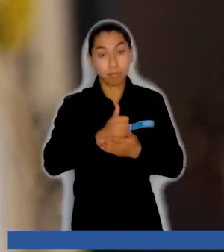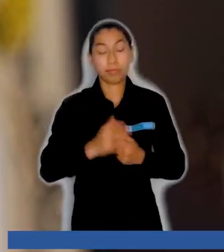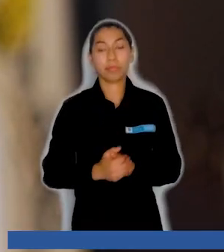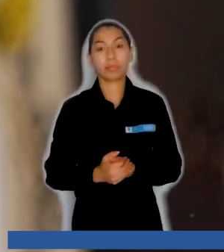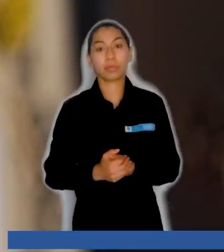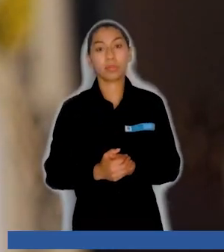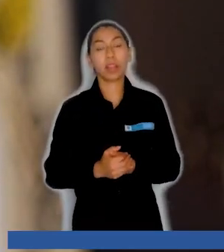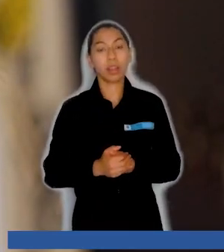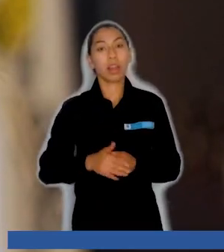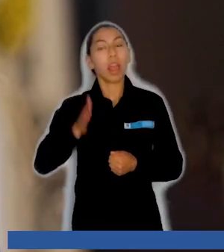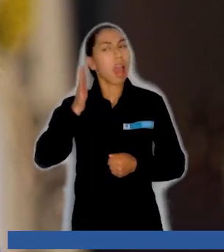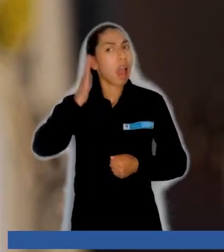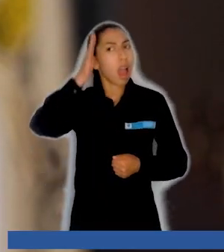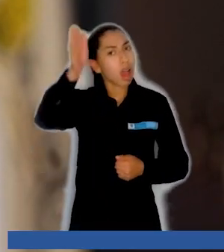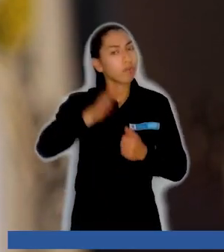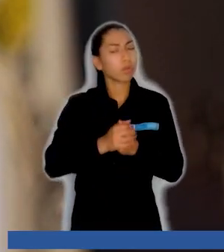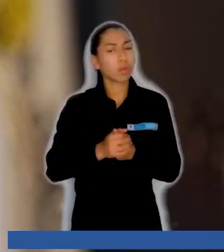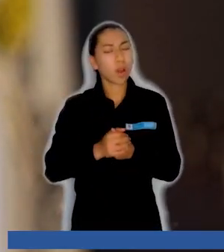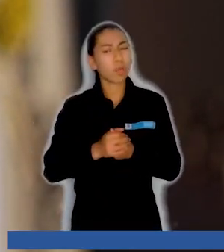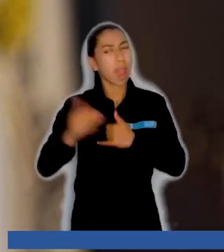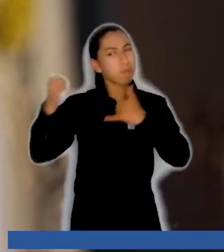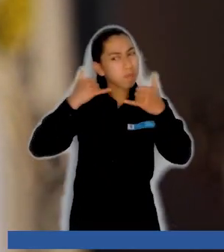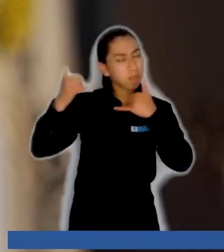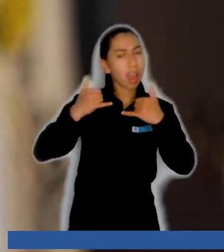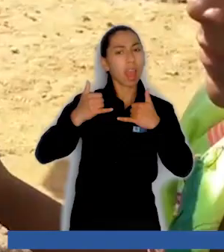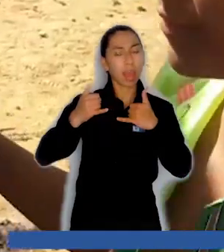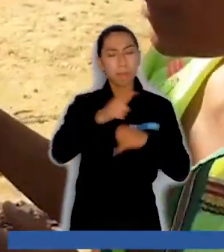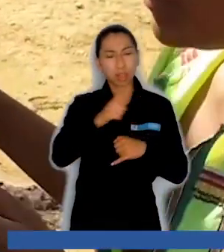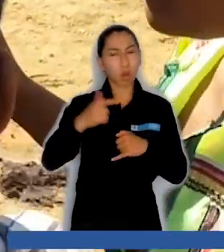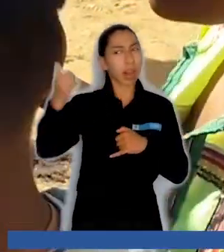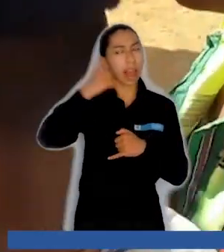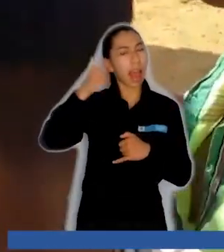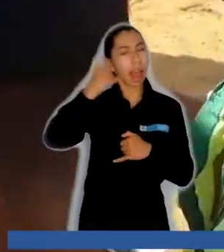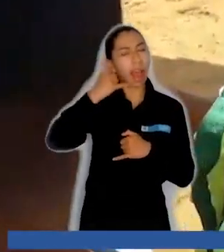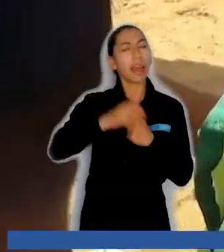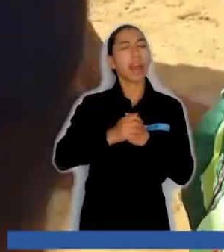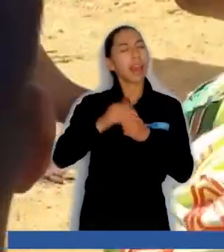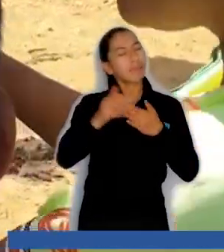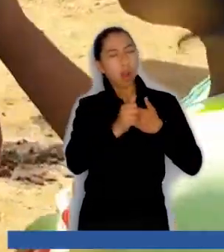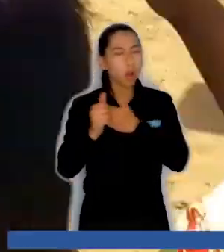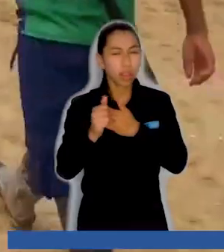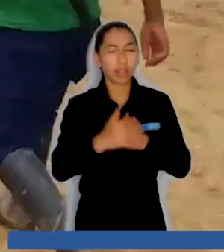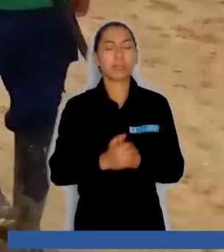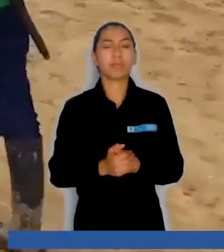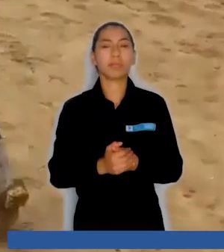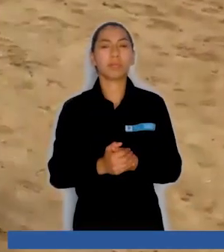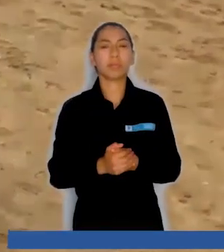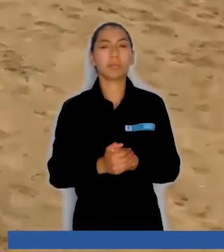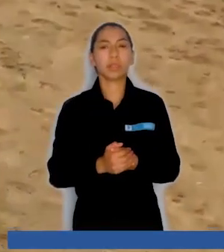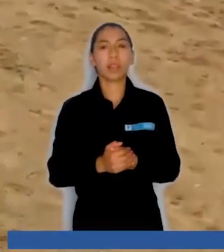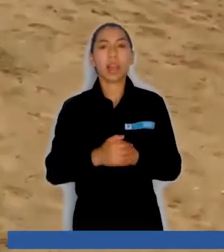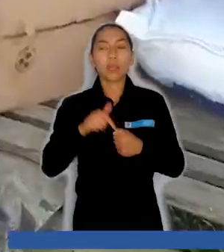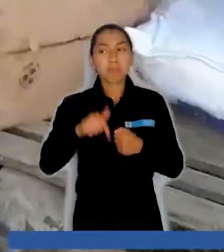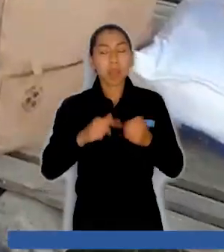fortalecer esta línea y así tener una capacidad de respuesta más rápida para la atención de las emergencias humanitarias.